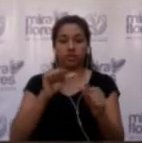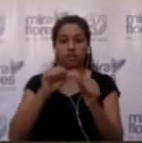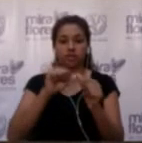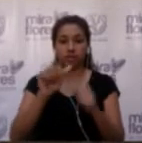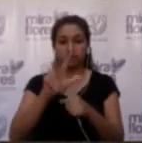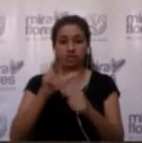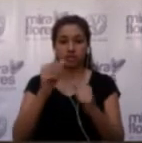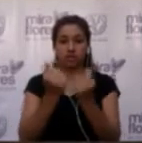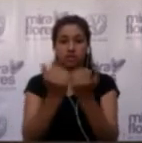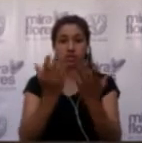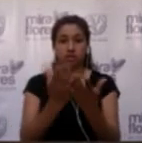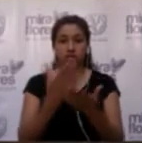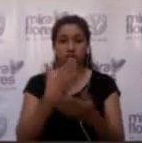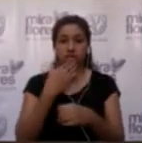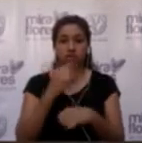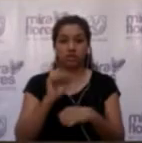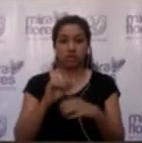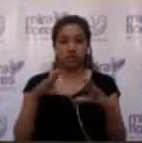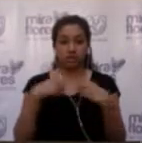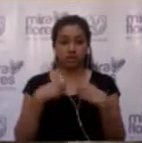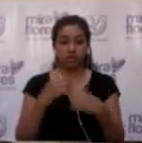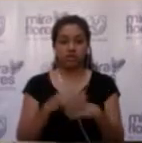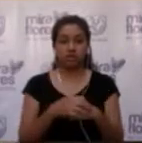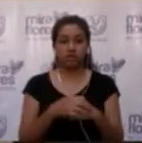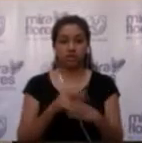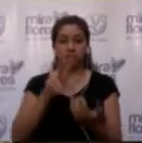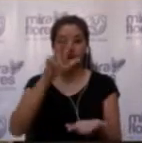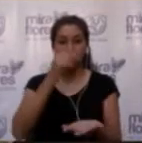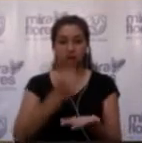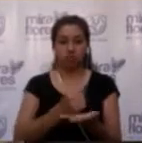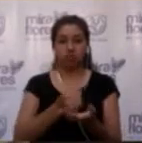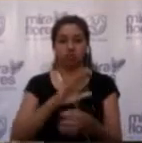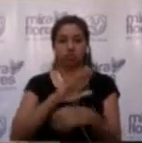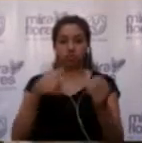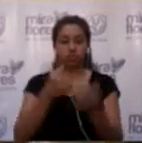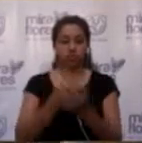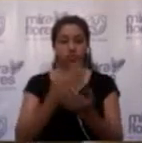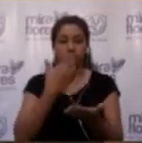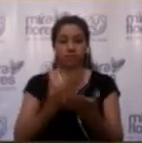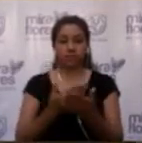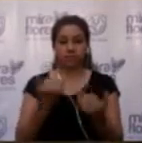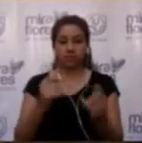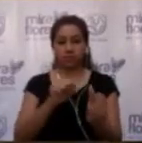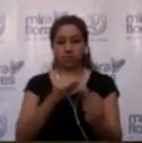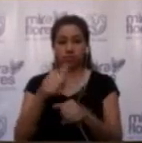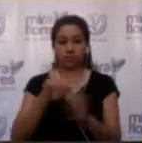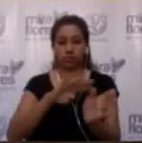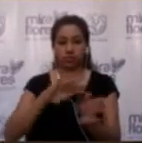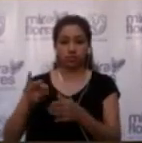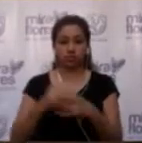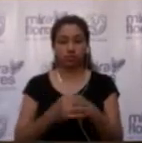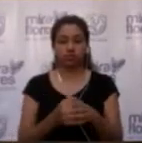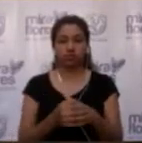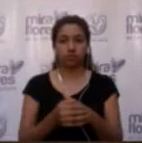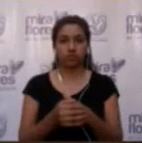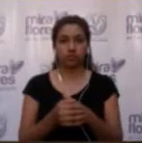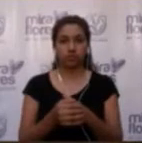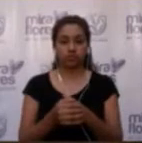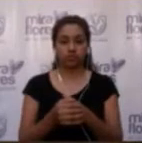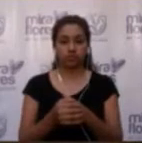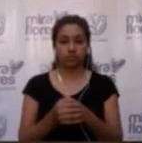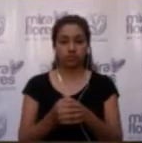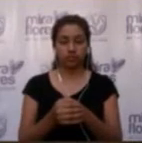abril, sírvanse a expresarlo en señal de conformidad. Se aprueba por unanimidad de votos. Muchas gracias. Vamos al siguiente punto.